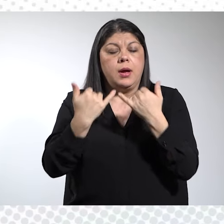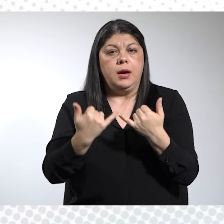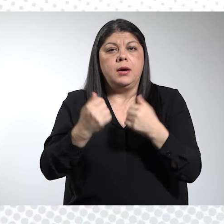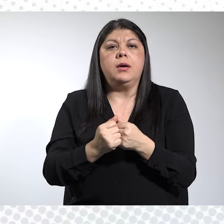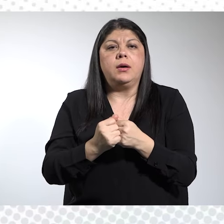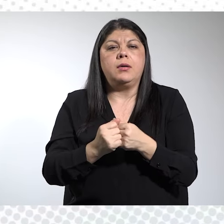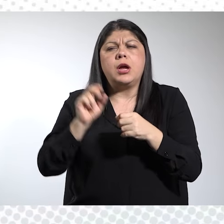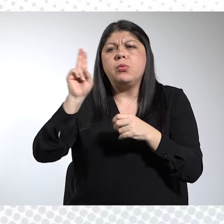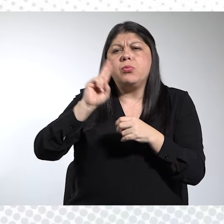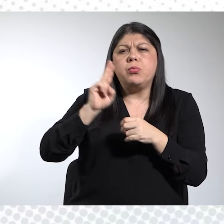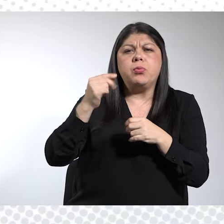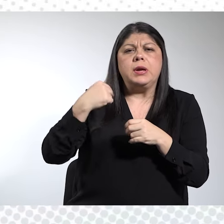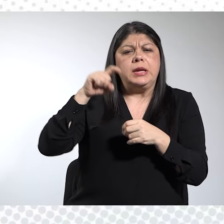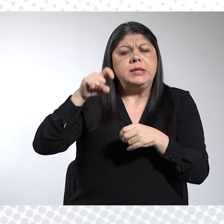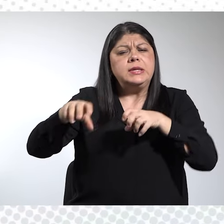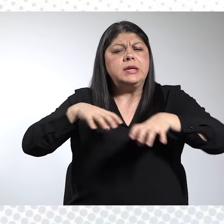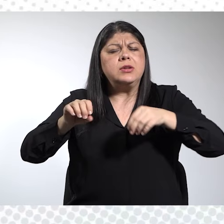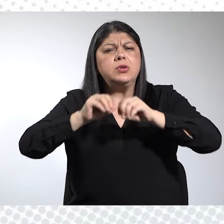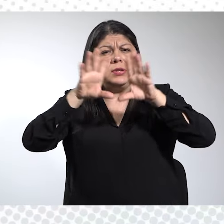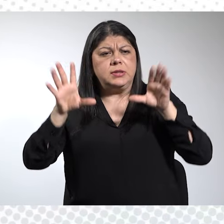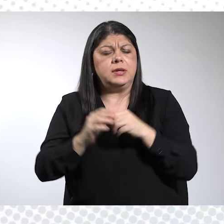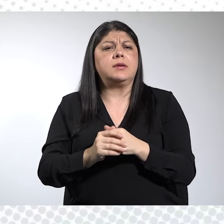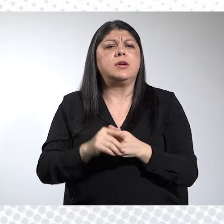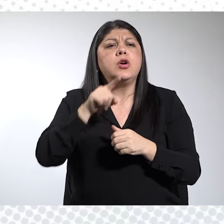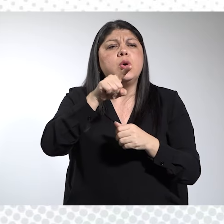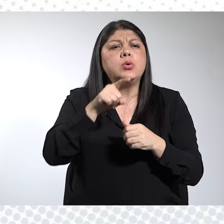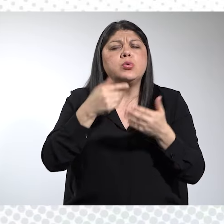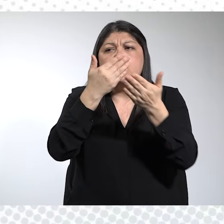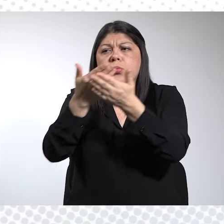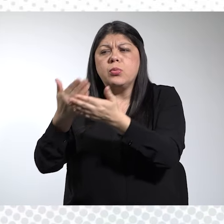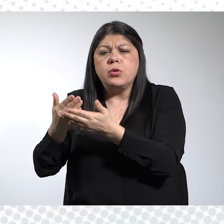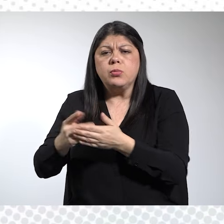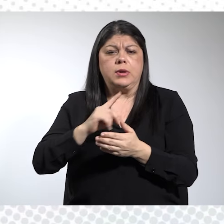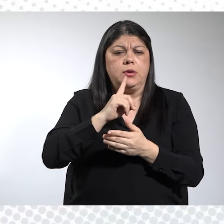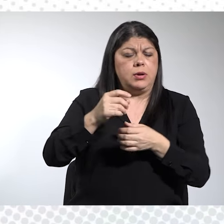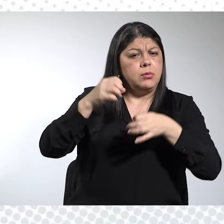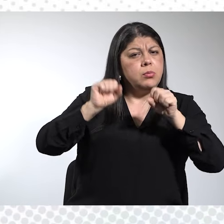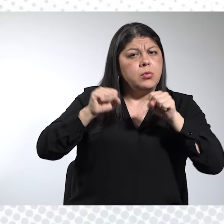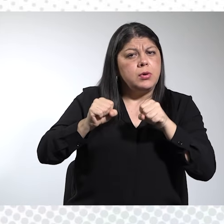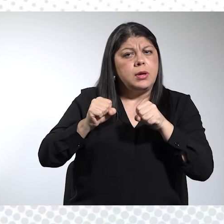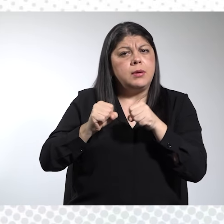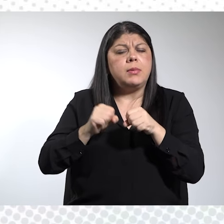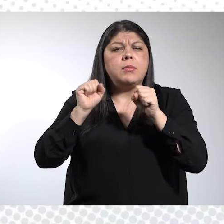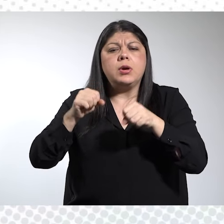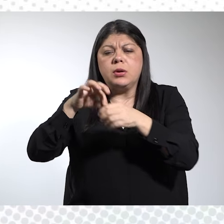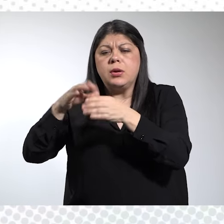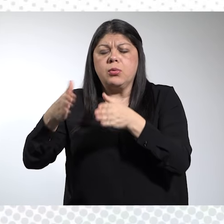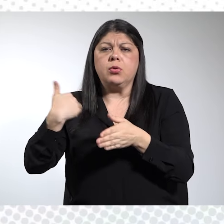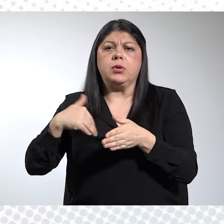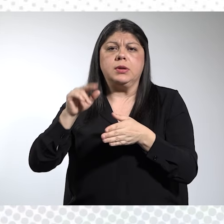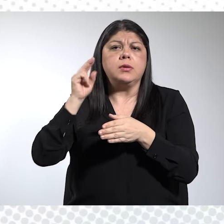hoy más que nunca una urgencia que requiere acciones claras. ¿Cuáles son sus propuestas reales y viables para los